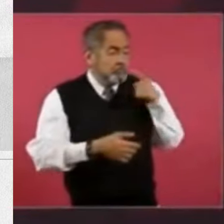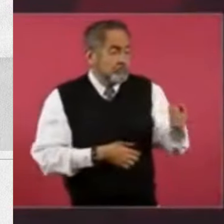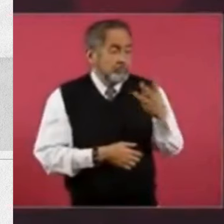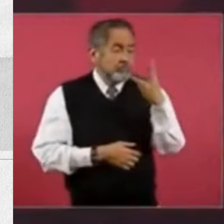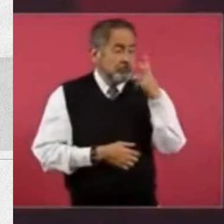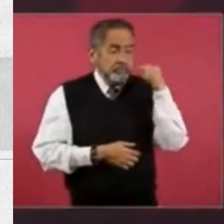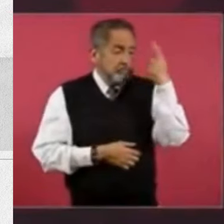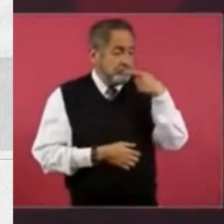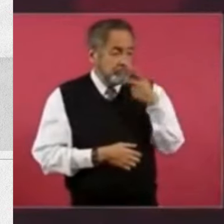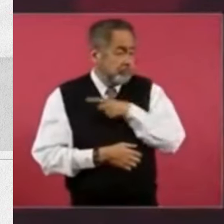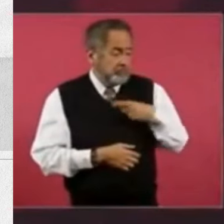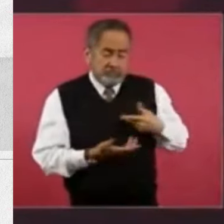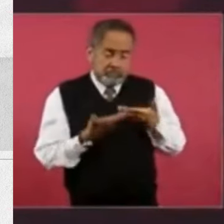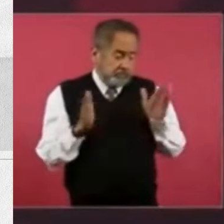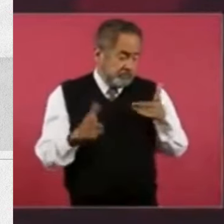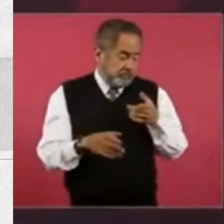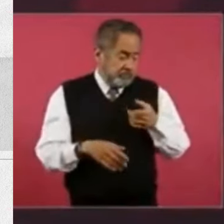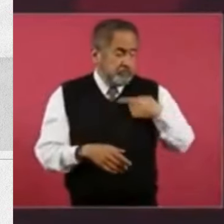3 horas.